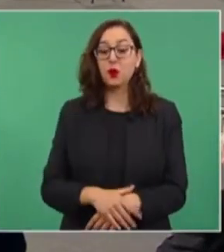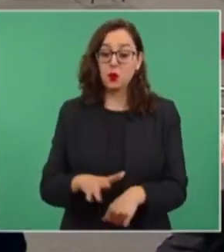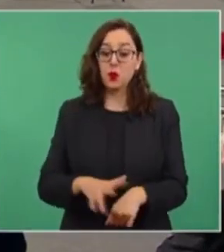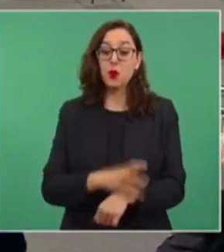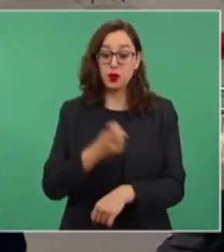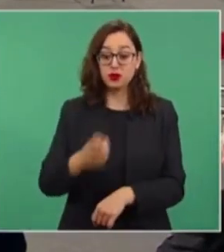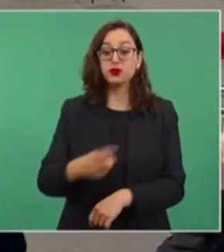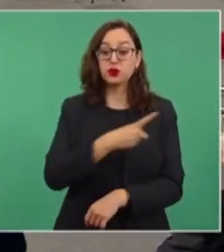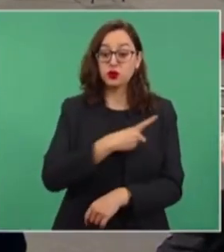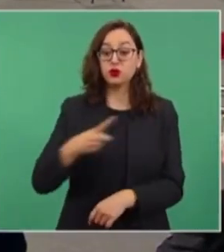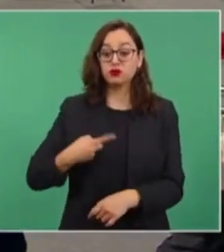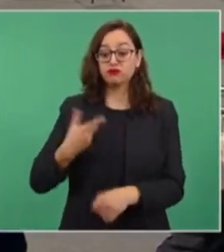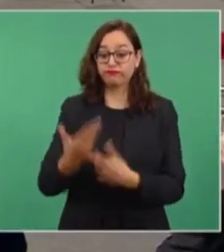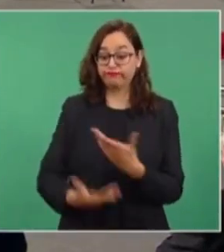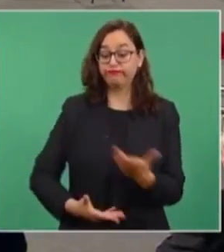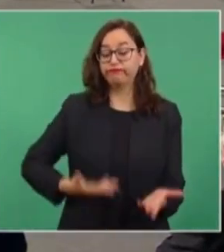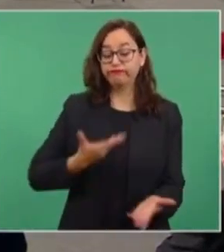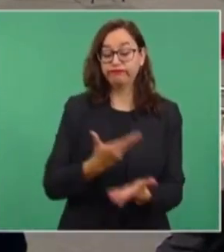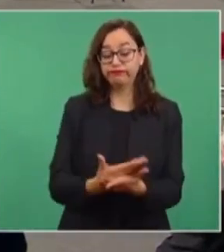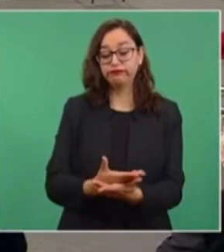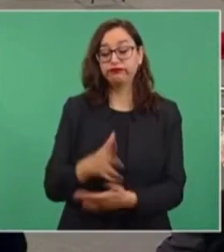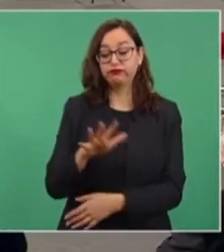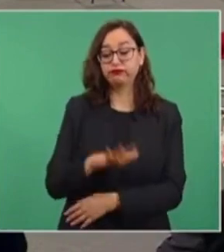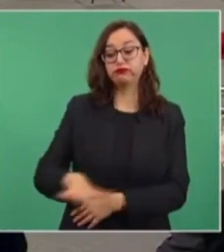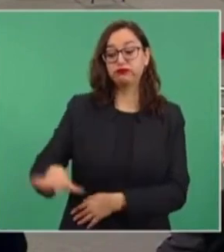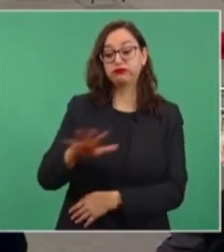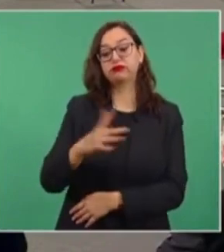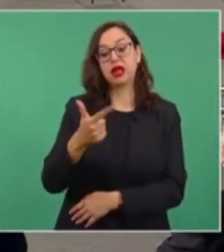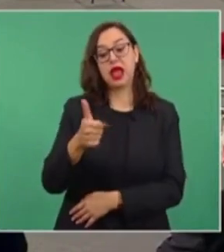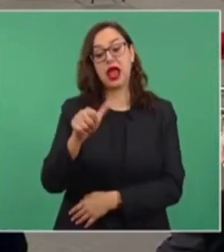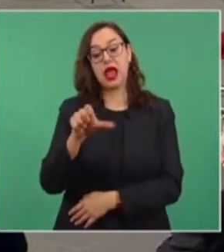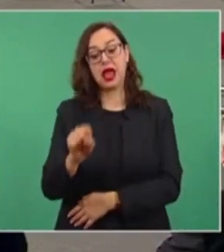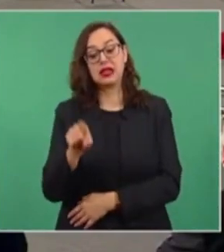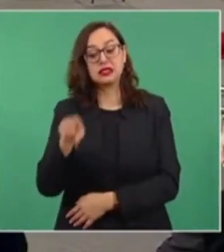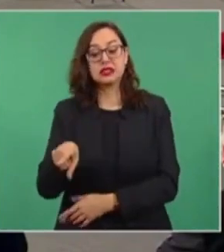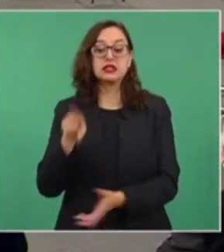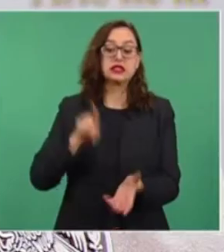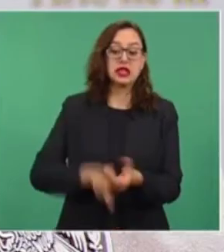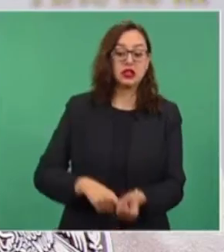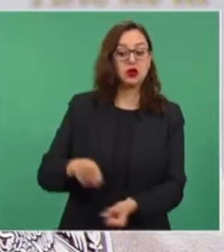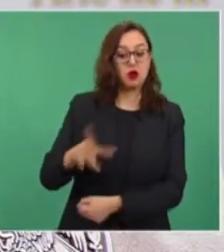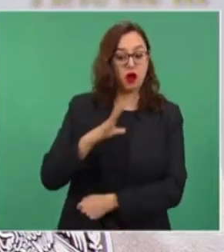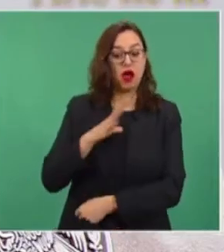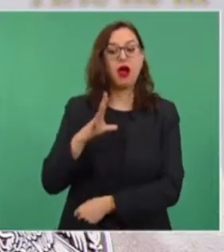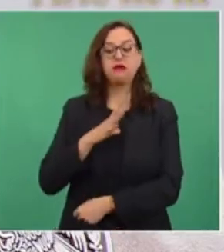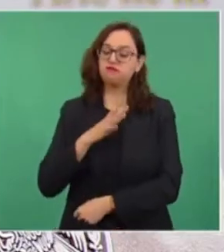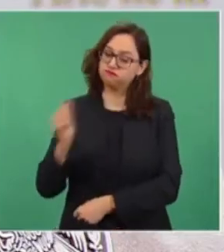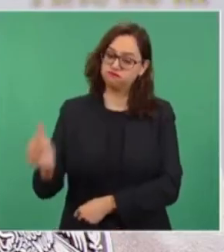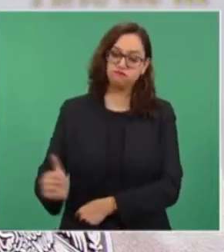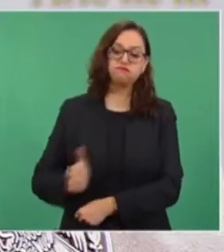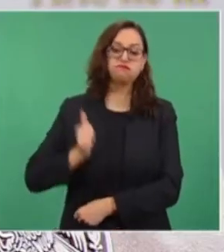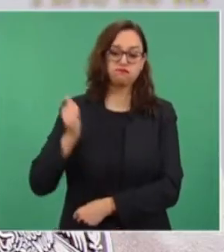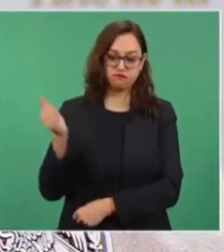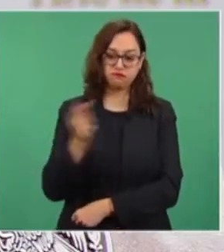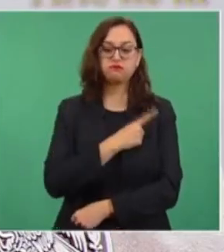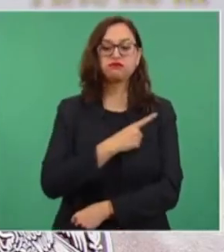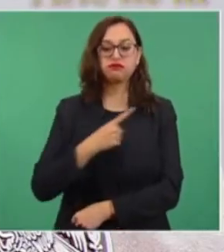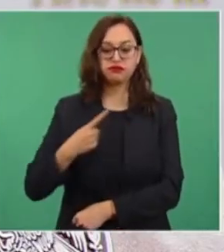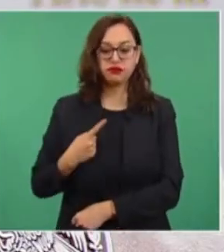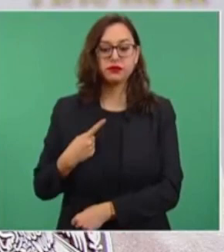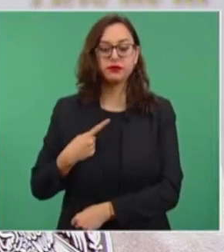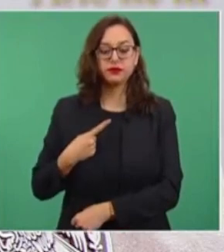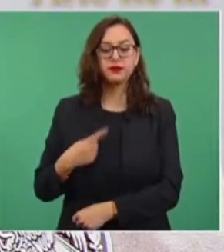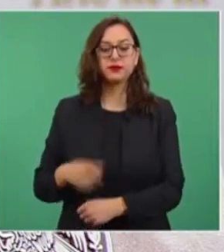el gas, el condensado de los yacimientos que poseemos en el litoral de Tabasco.